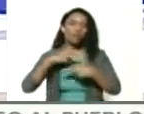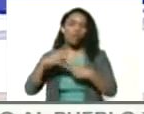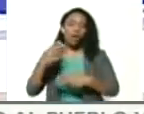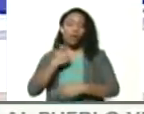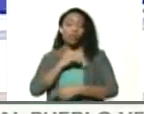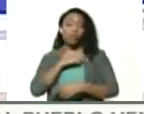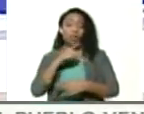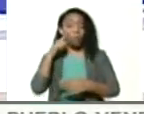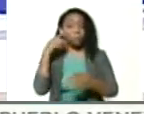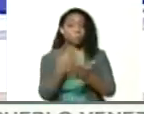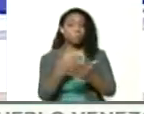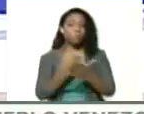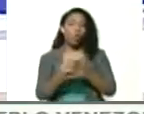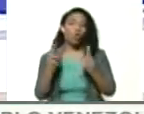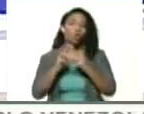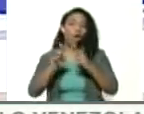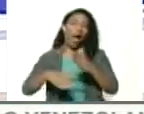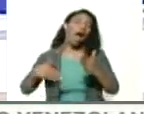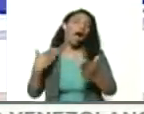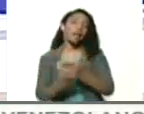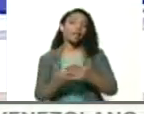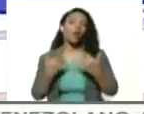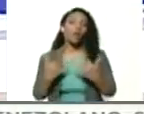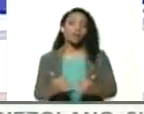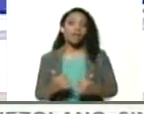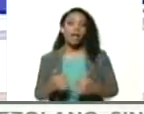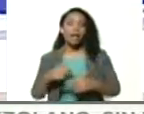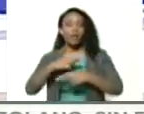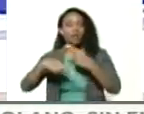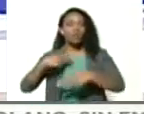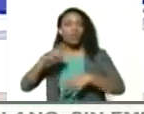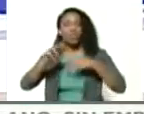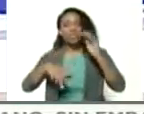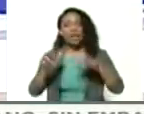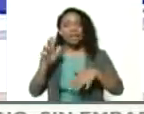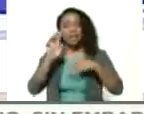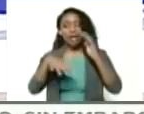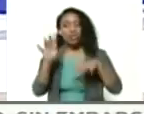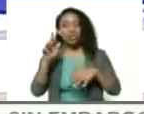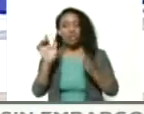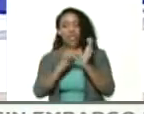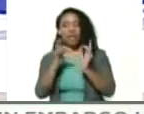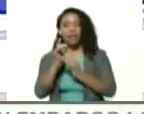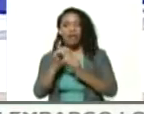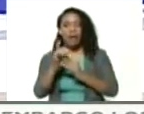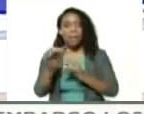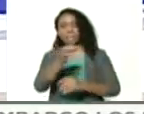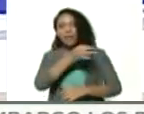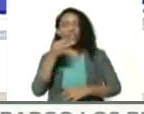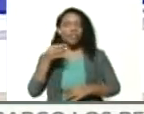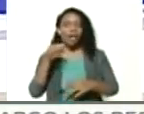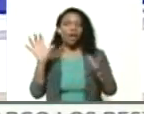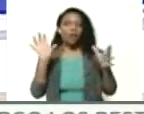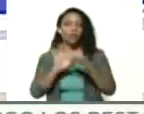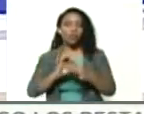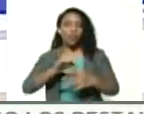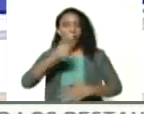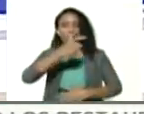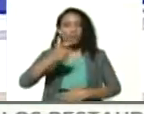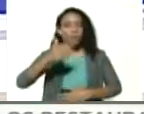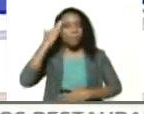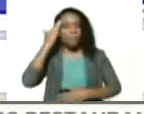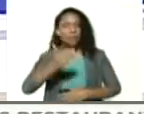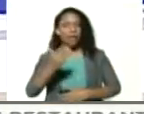nosotros hayamos conocido hasta ahora, la revolución del 13 y 14 de abril, la perfecta unión